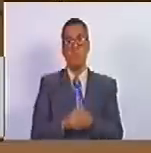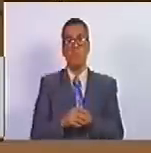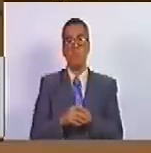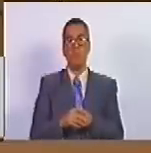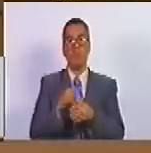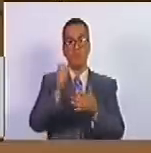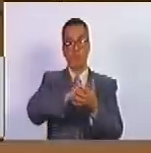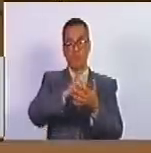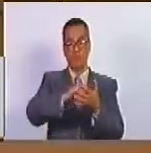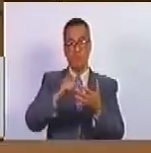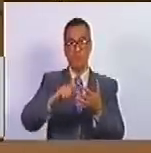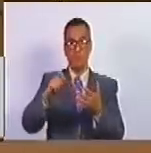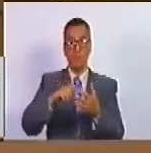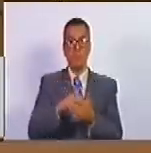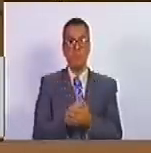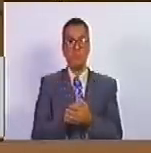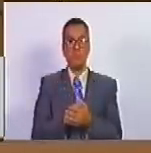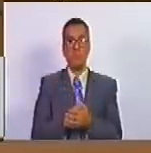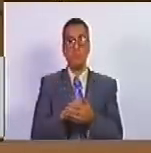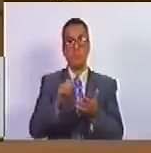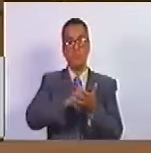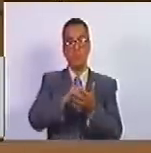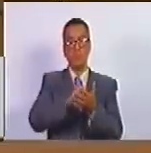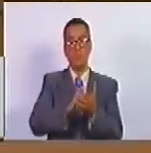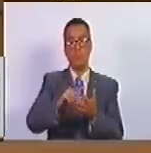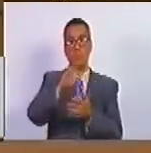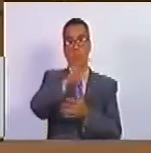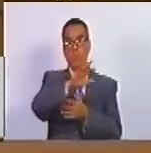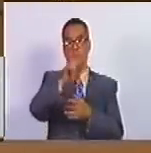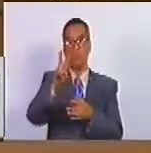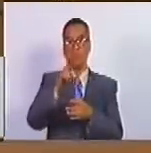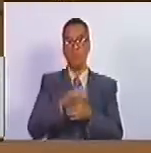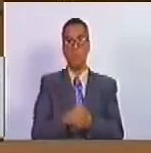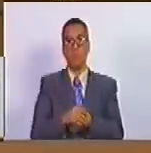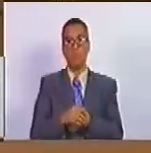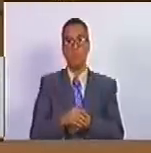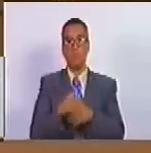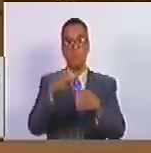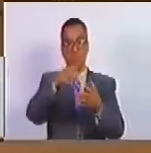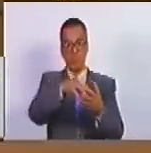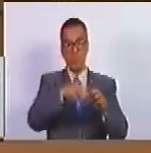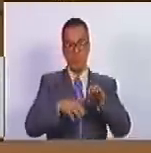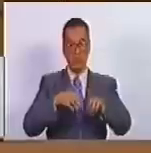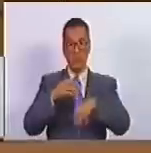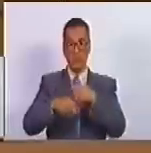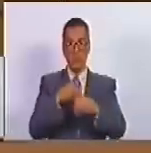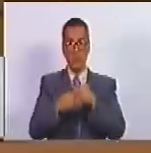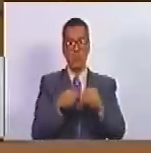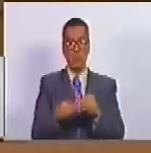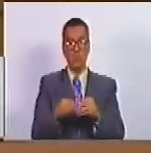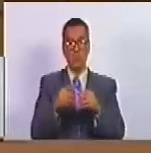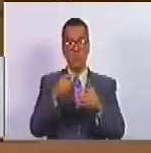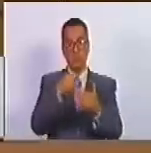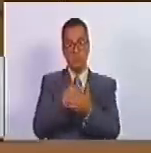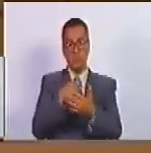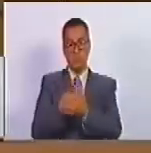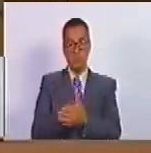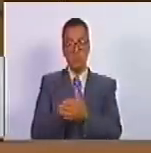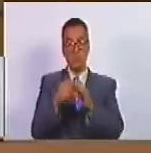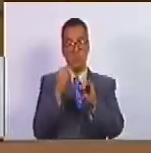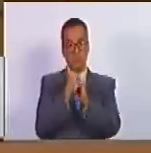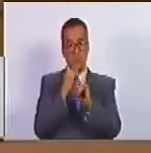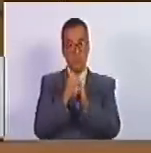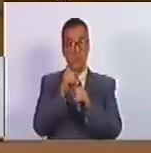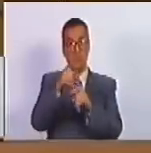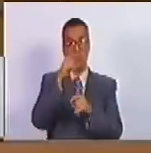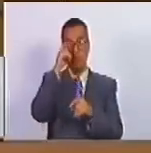cual queda redactado en los siguientes términos. Artículo 52. Los estados deberán implementar el timbre fiscal electrónico, el